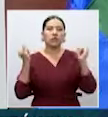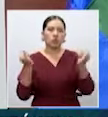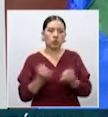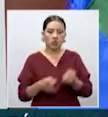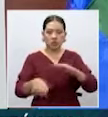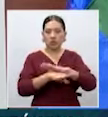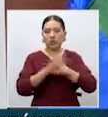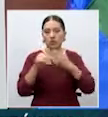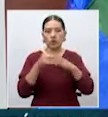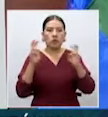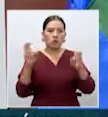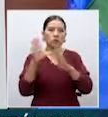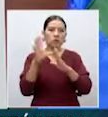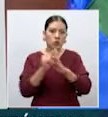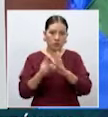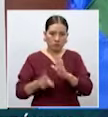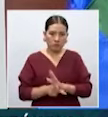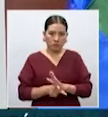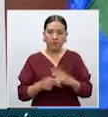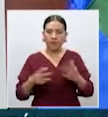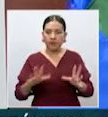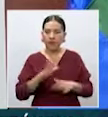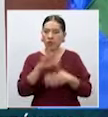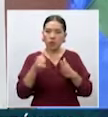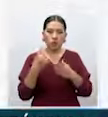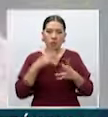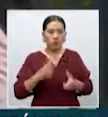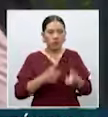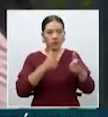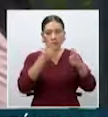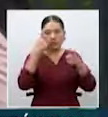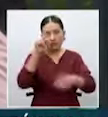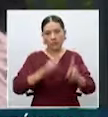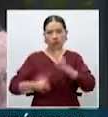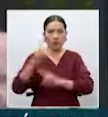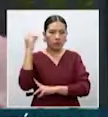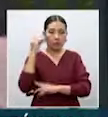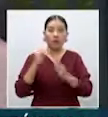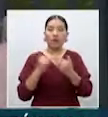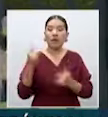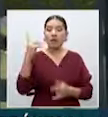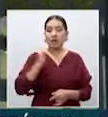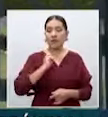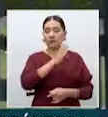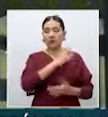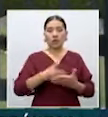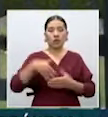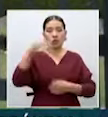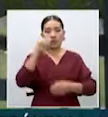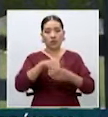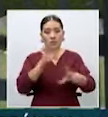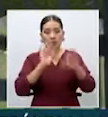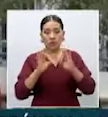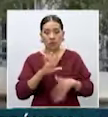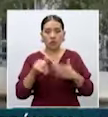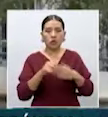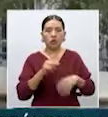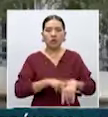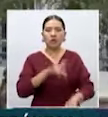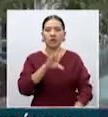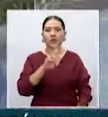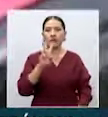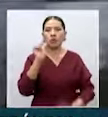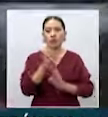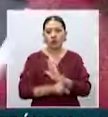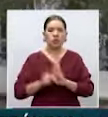Constitución. Y eso es lo que vamos a llevarle al pueblo boliviano. El Tribunal Supremo Electoral emitirá el informe técnico en 72 horas y se espera su